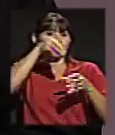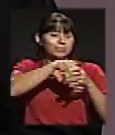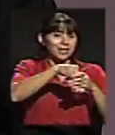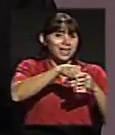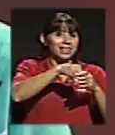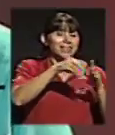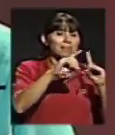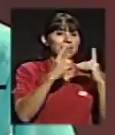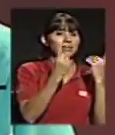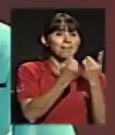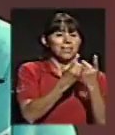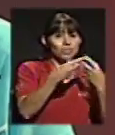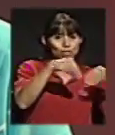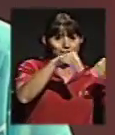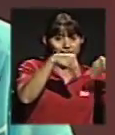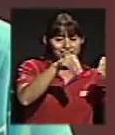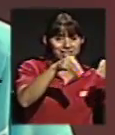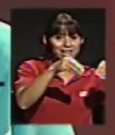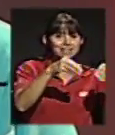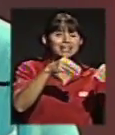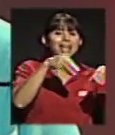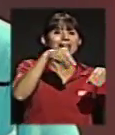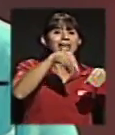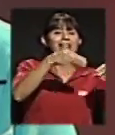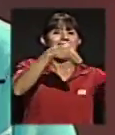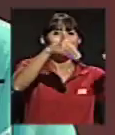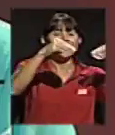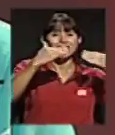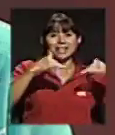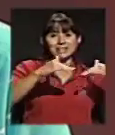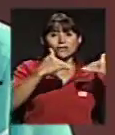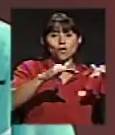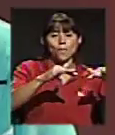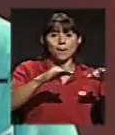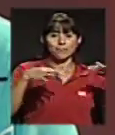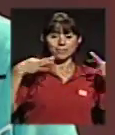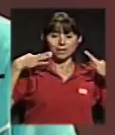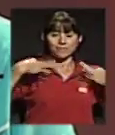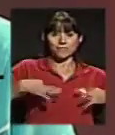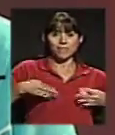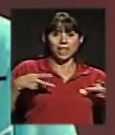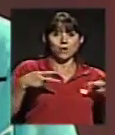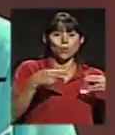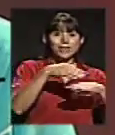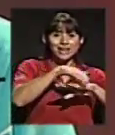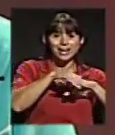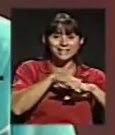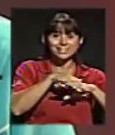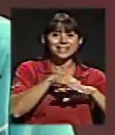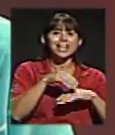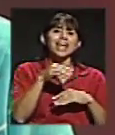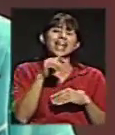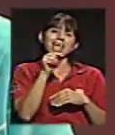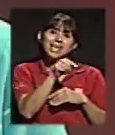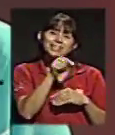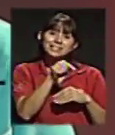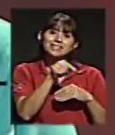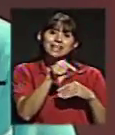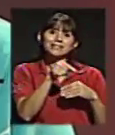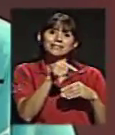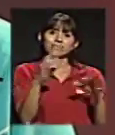fusión comercial comprobada, las tiendas existen y es un asunto